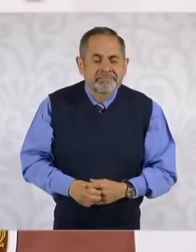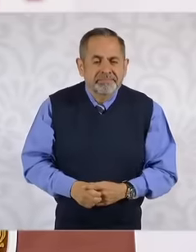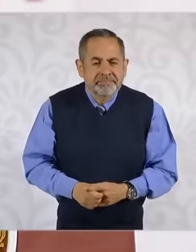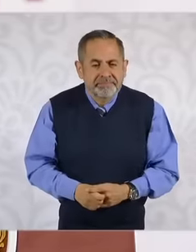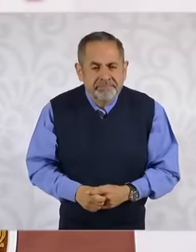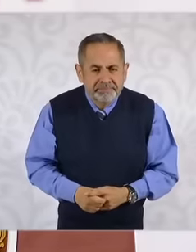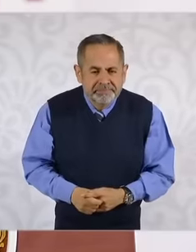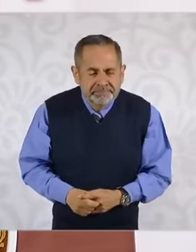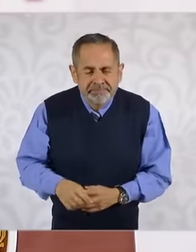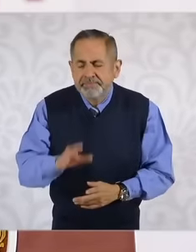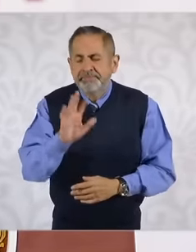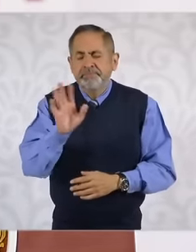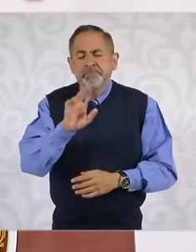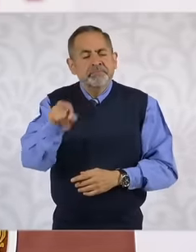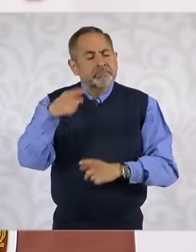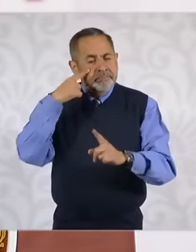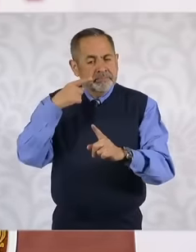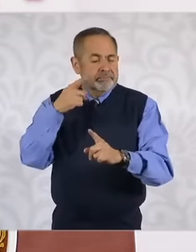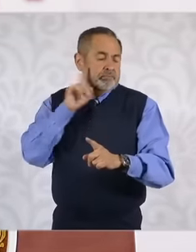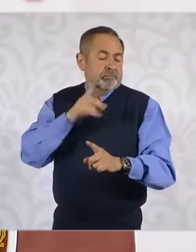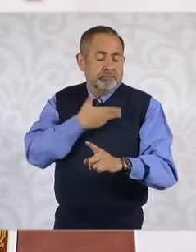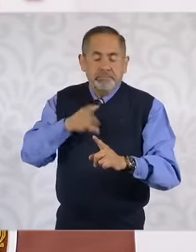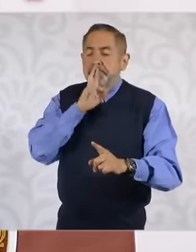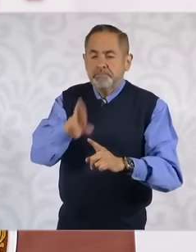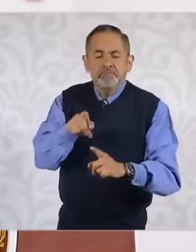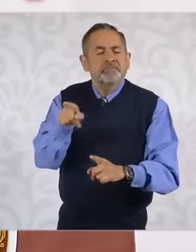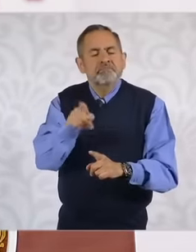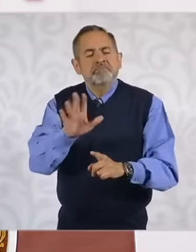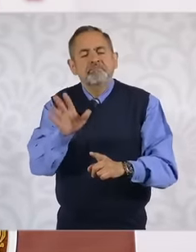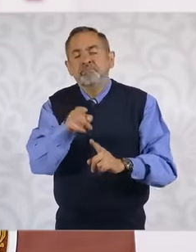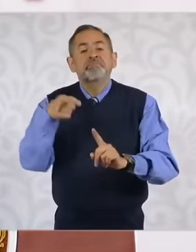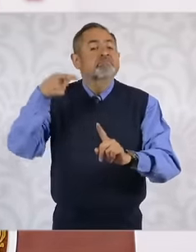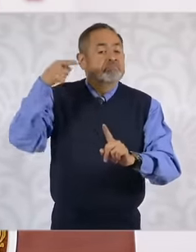él se refirió en particular a